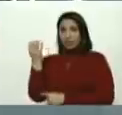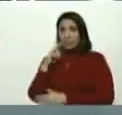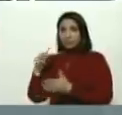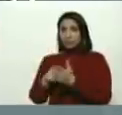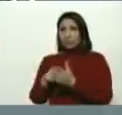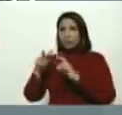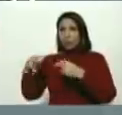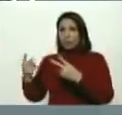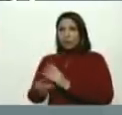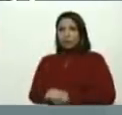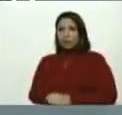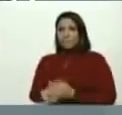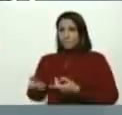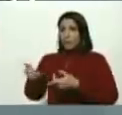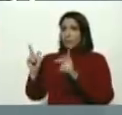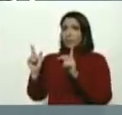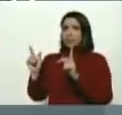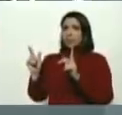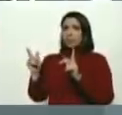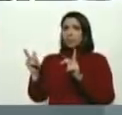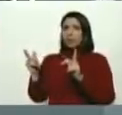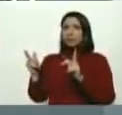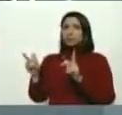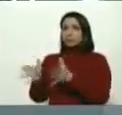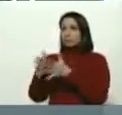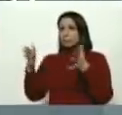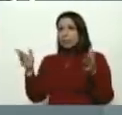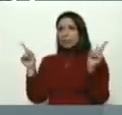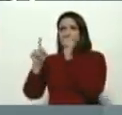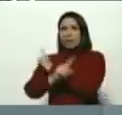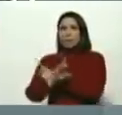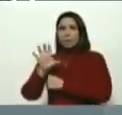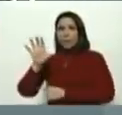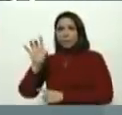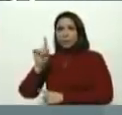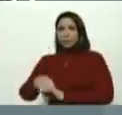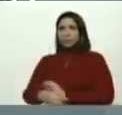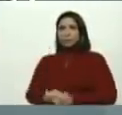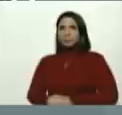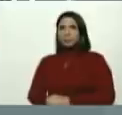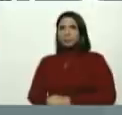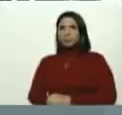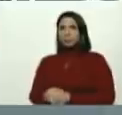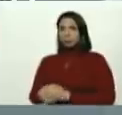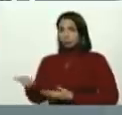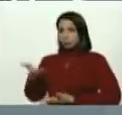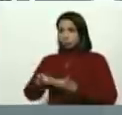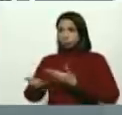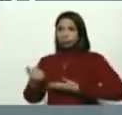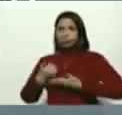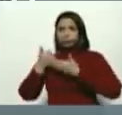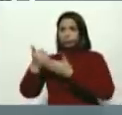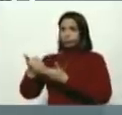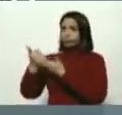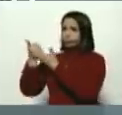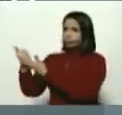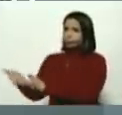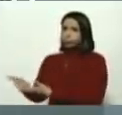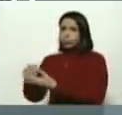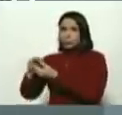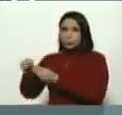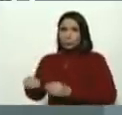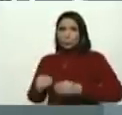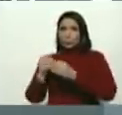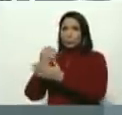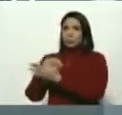nueva que permita hacer grandes cambios en el país, que permita colaborar en toda esta batalla de la recuperación